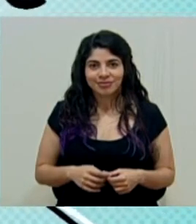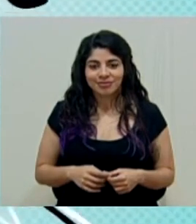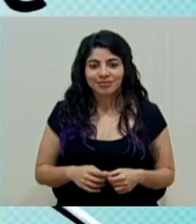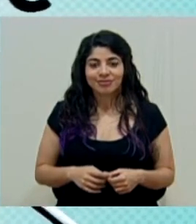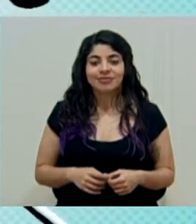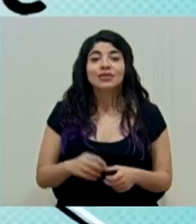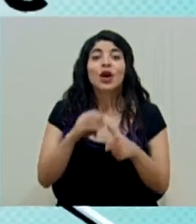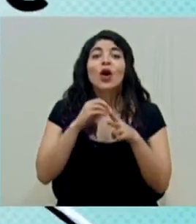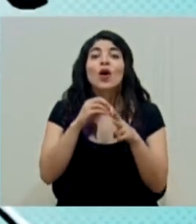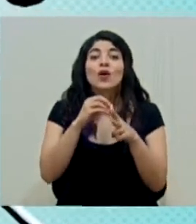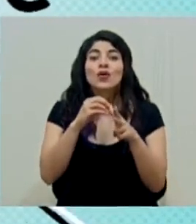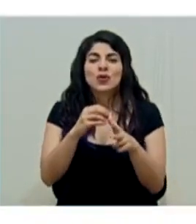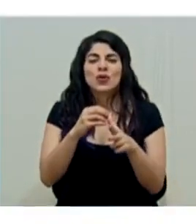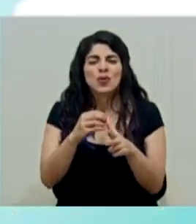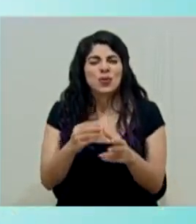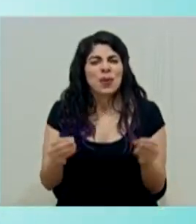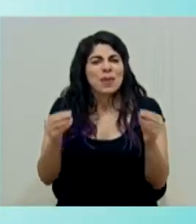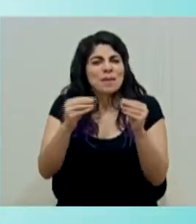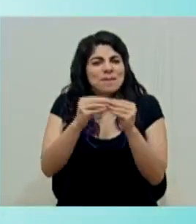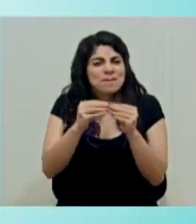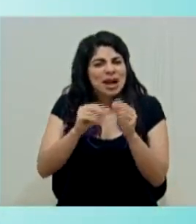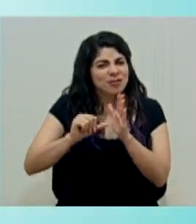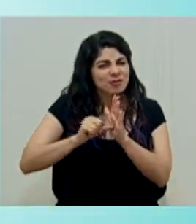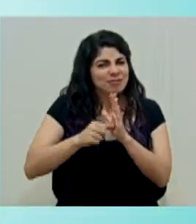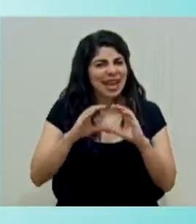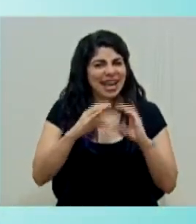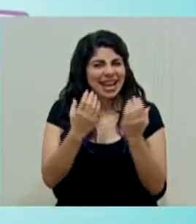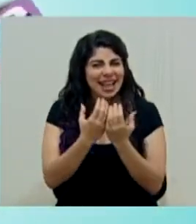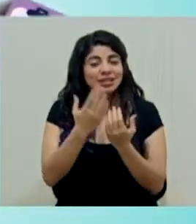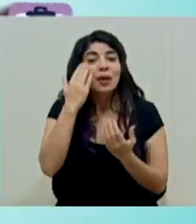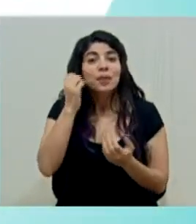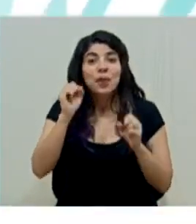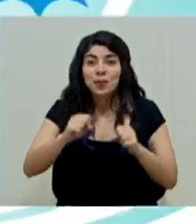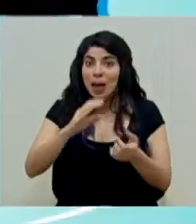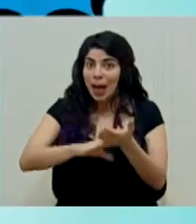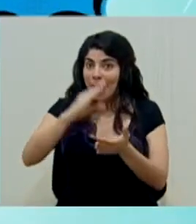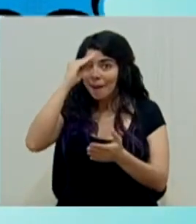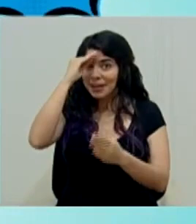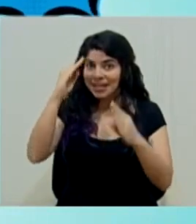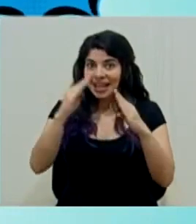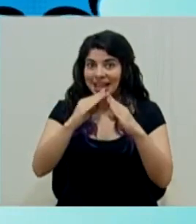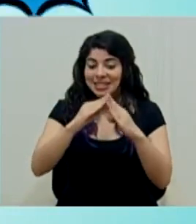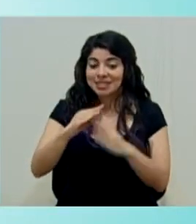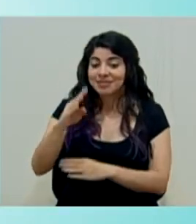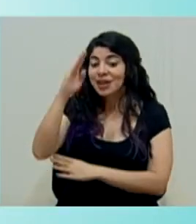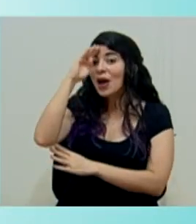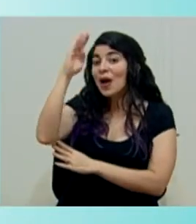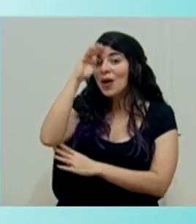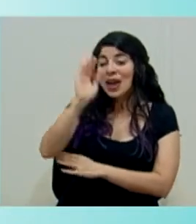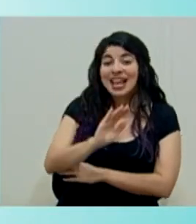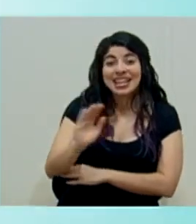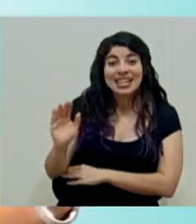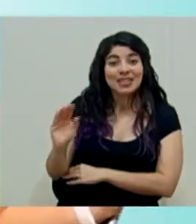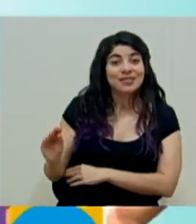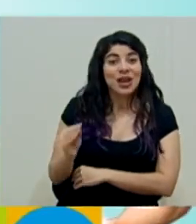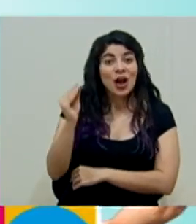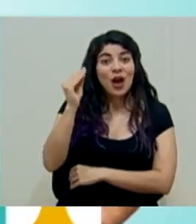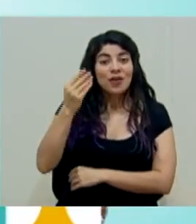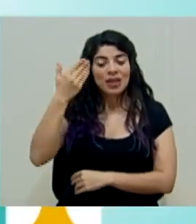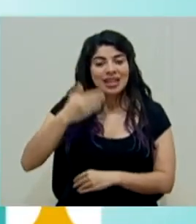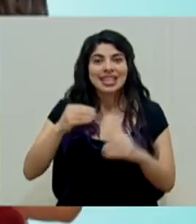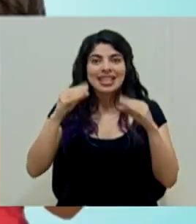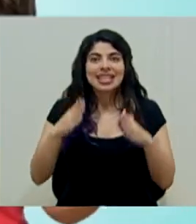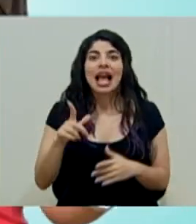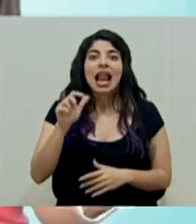En octubre, reforzamos las clases, porque llega Aprendo en Casa. ¡Hola, niños, niñas y jóvenes! Soy